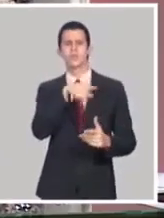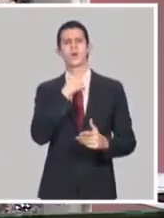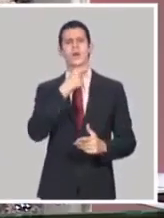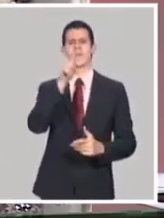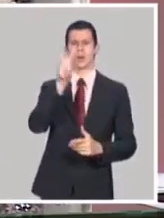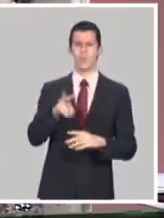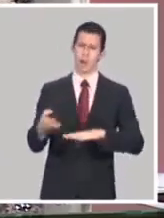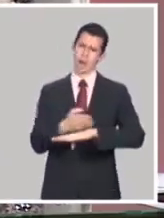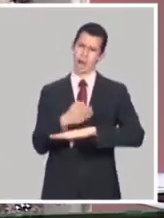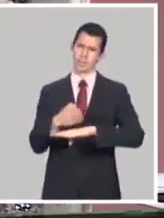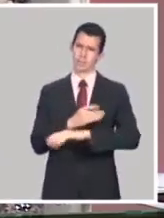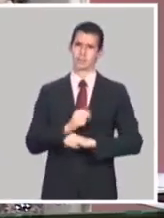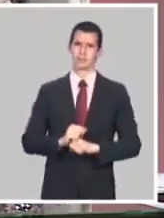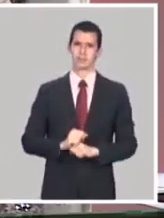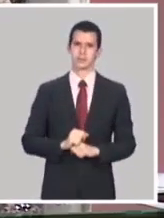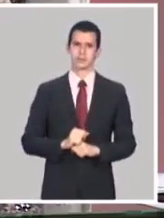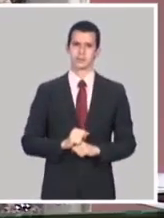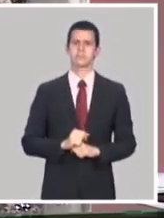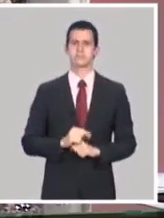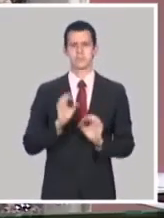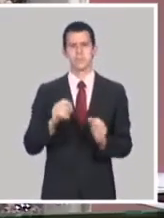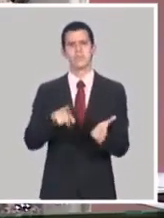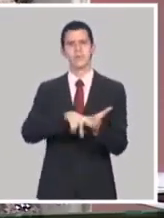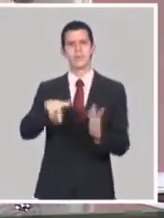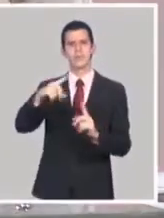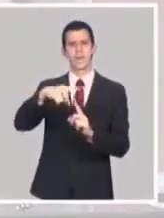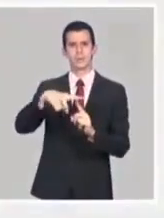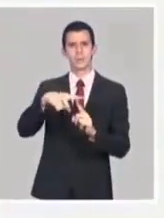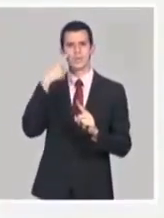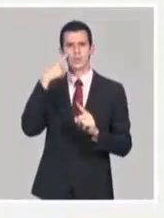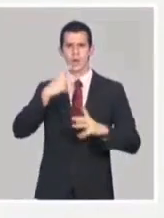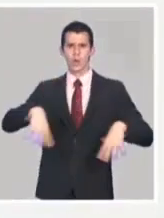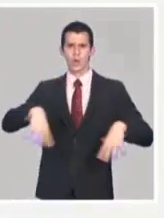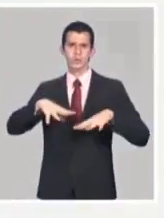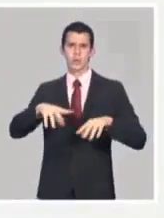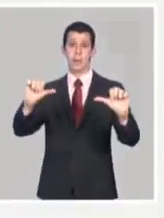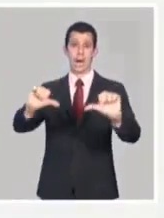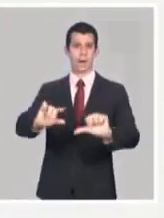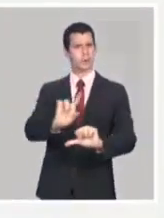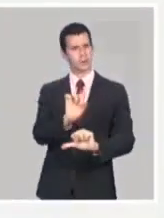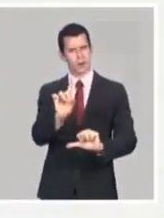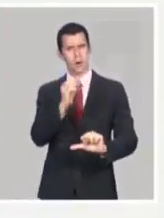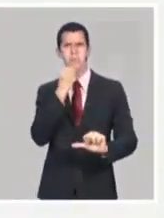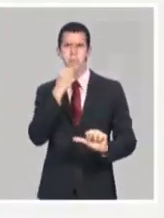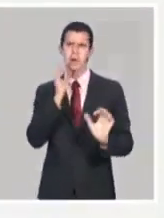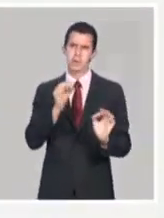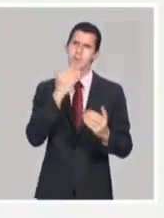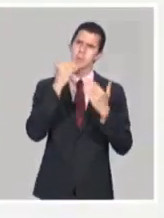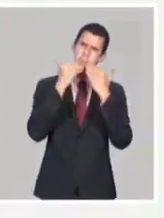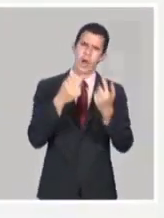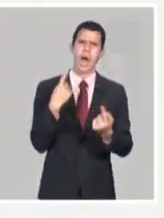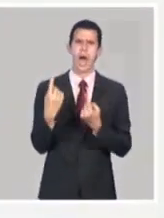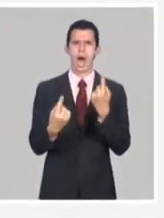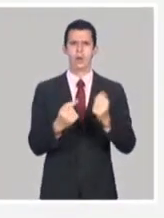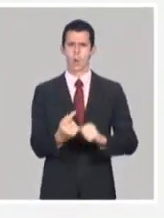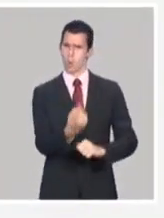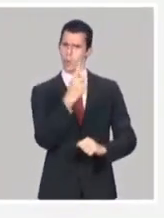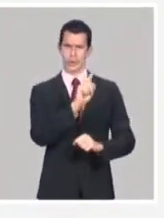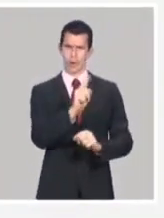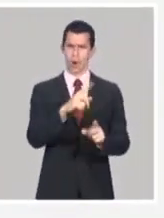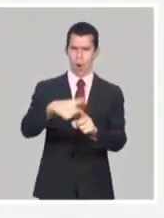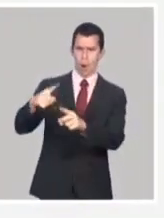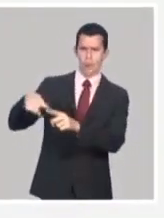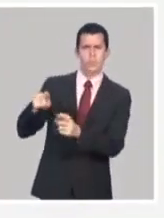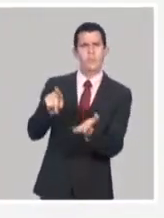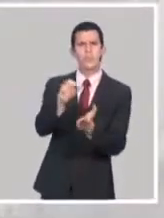pero realmente consideramos que una provincia que está en una situación favorable así como otros municipios del país en este caso